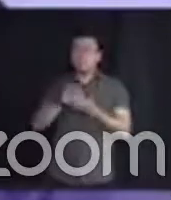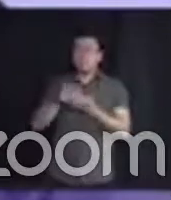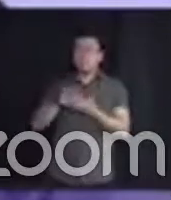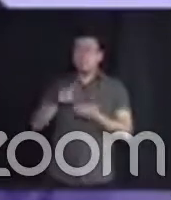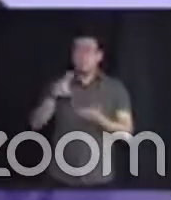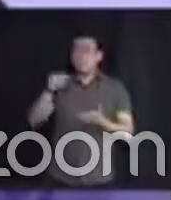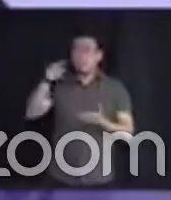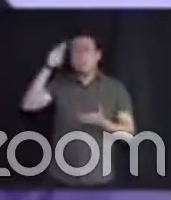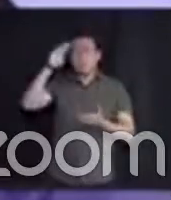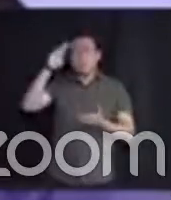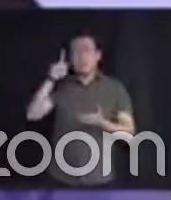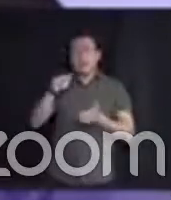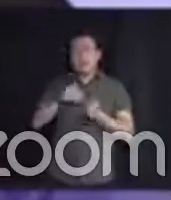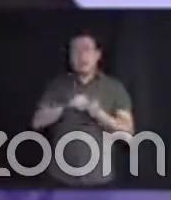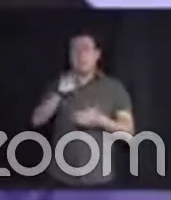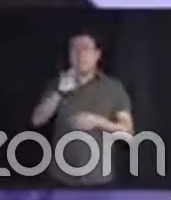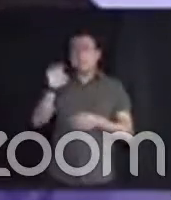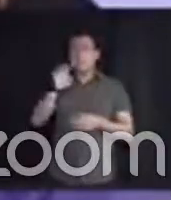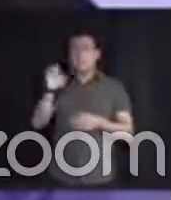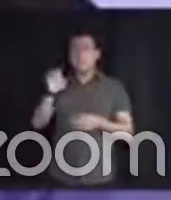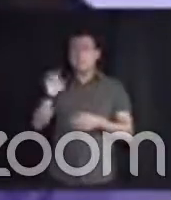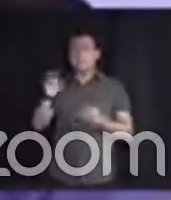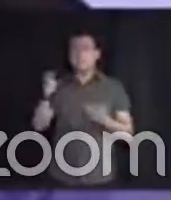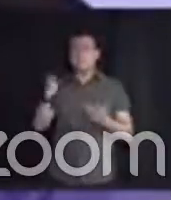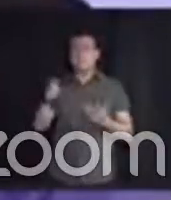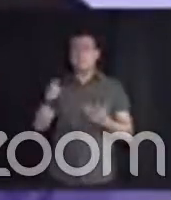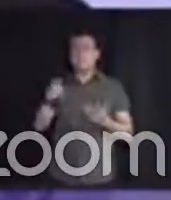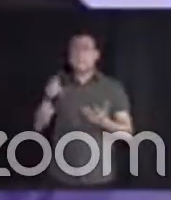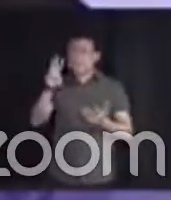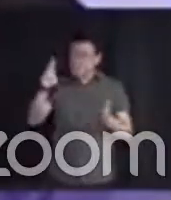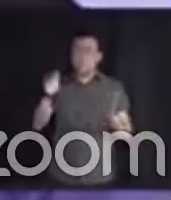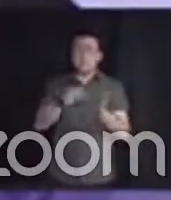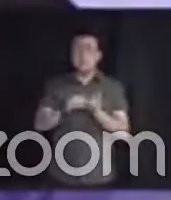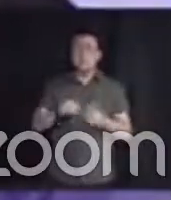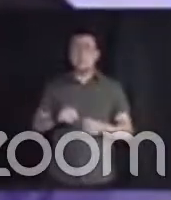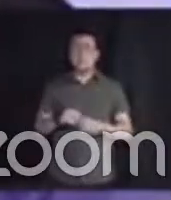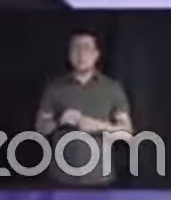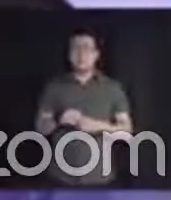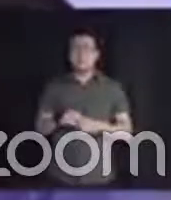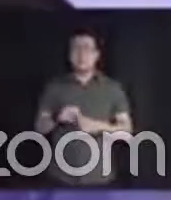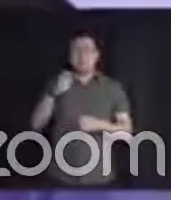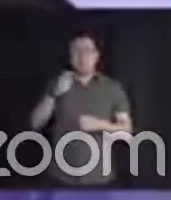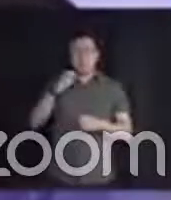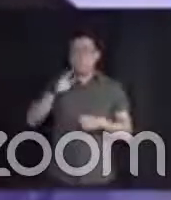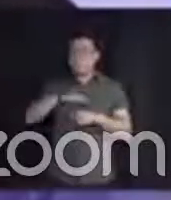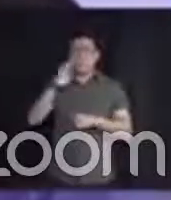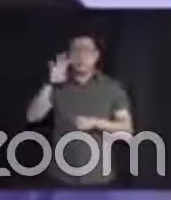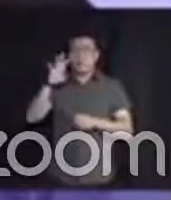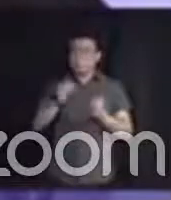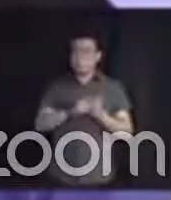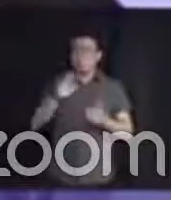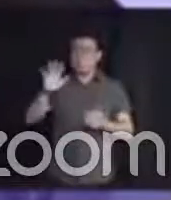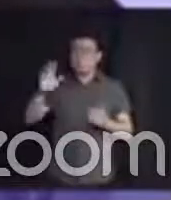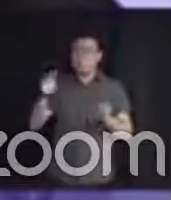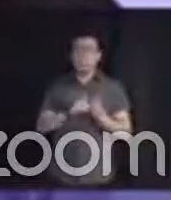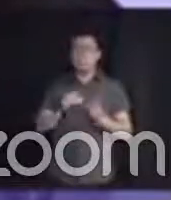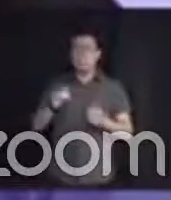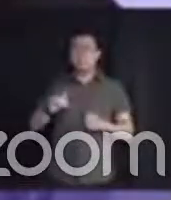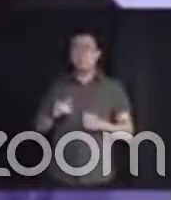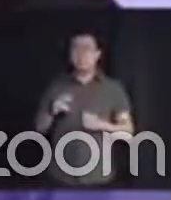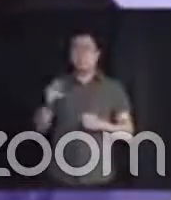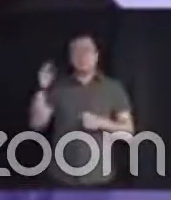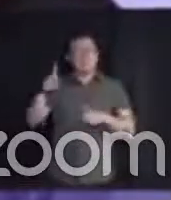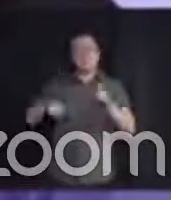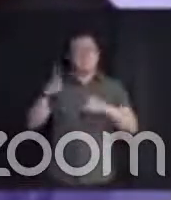estén pensando en hacer 1,500 puntos. ¿Qué tengo que hacer para hacer 3,000? O más, 4,000,